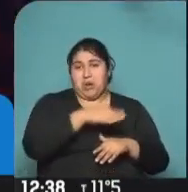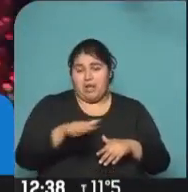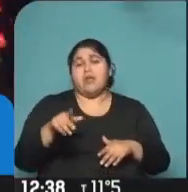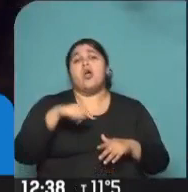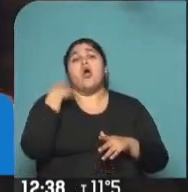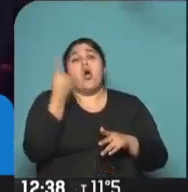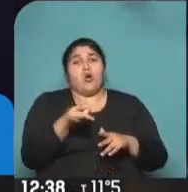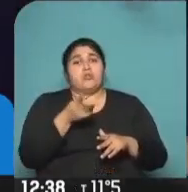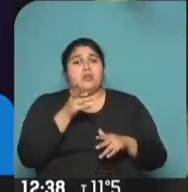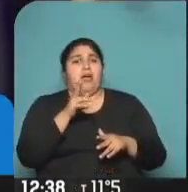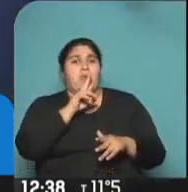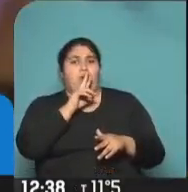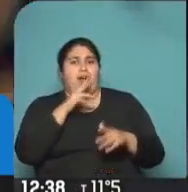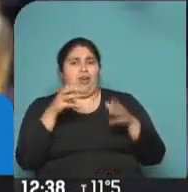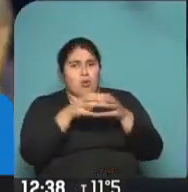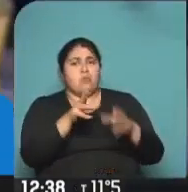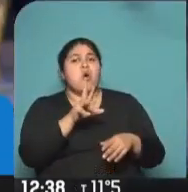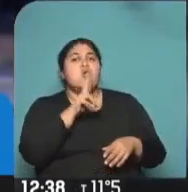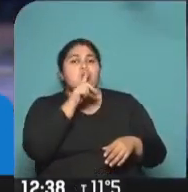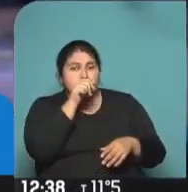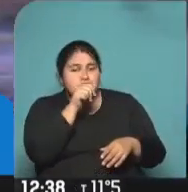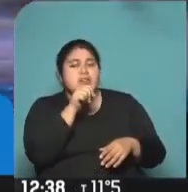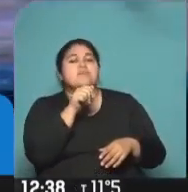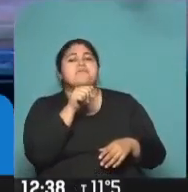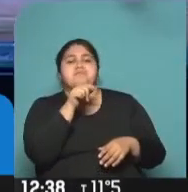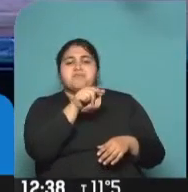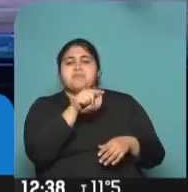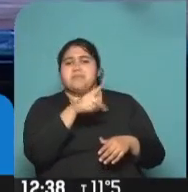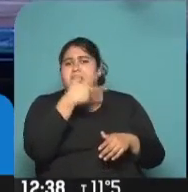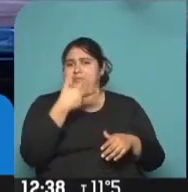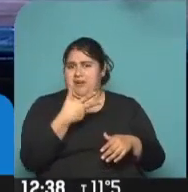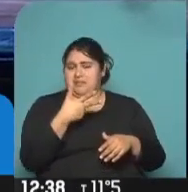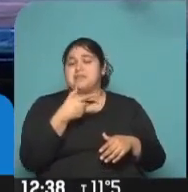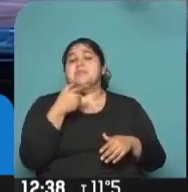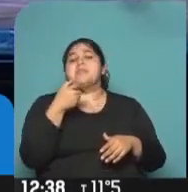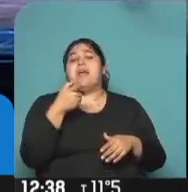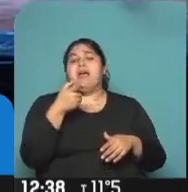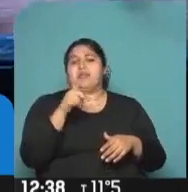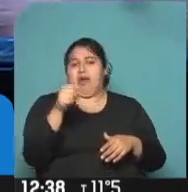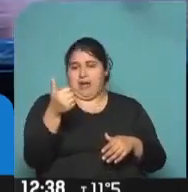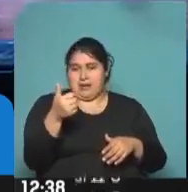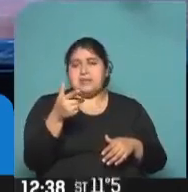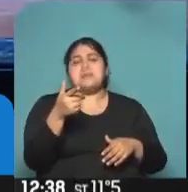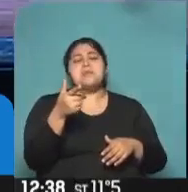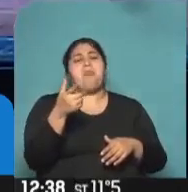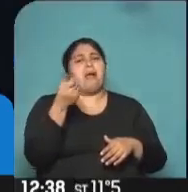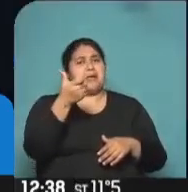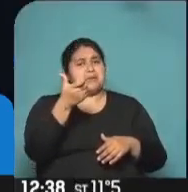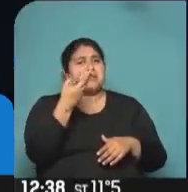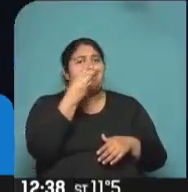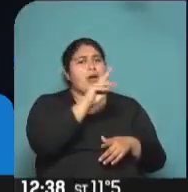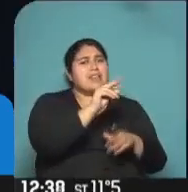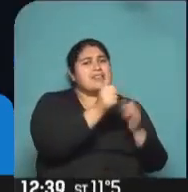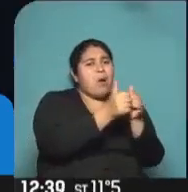en el tercero, otra pareja rusa, los rusos Dmitry Astafev e Irina Ponomareva. Hablamos de 40 parejas